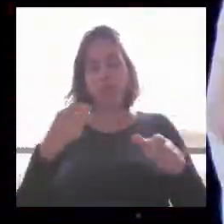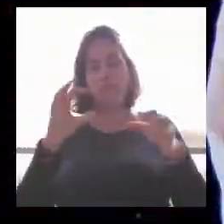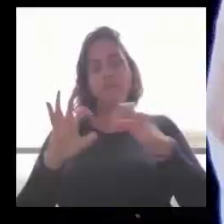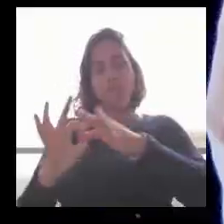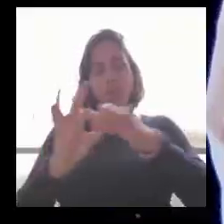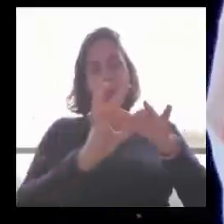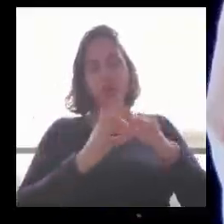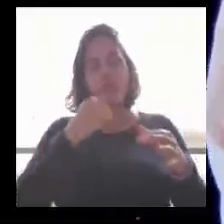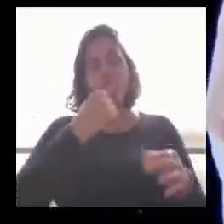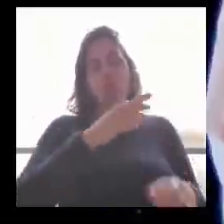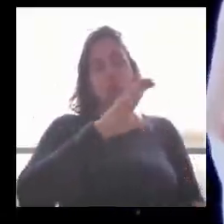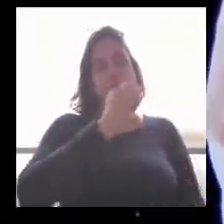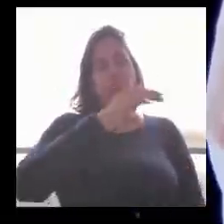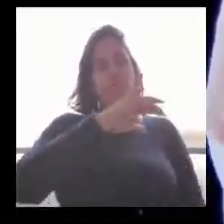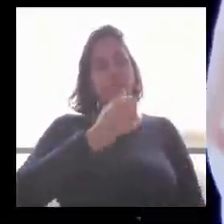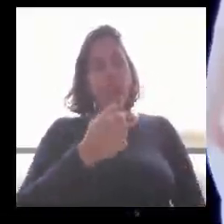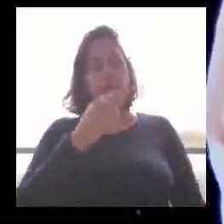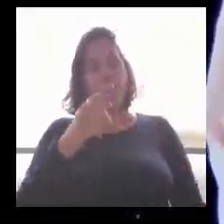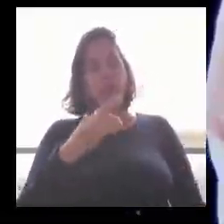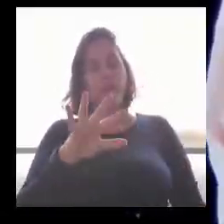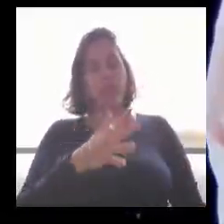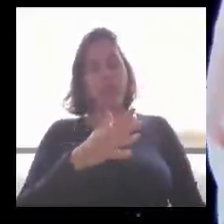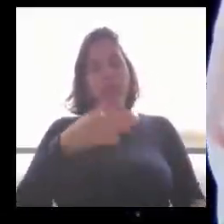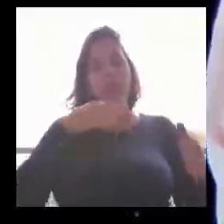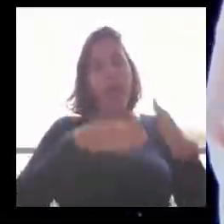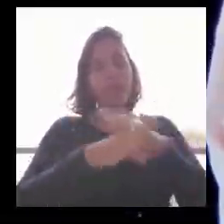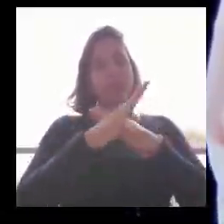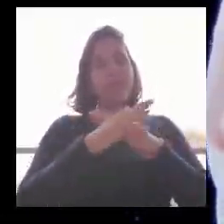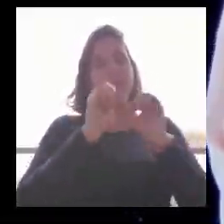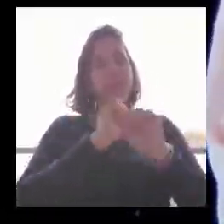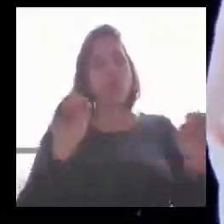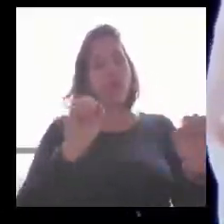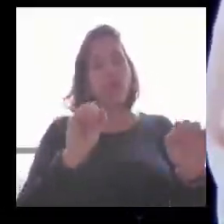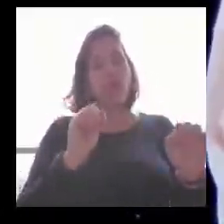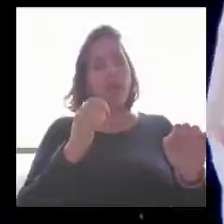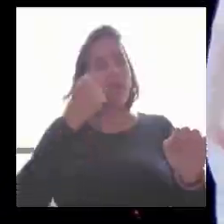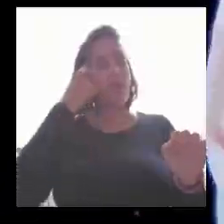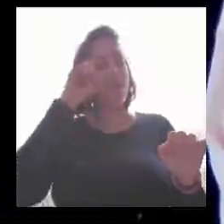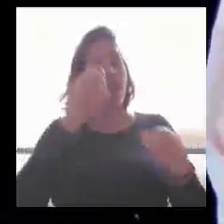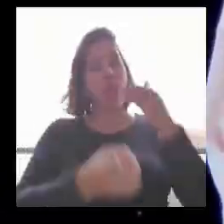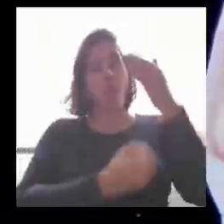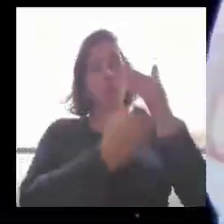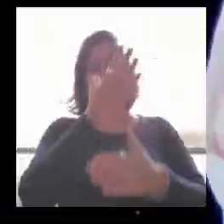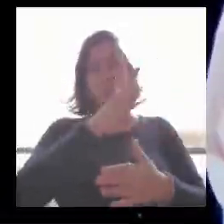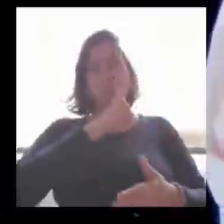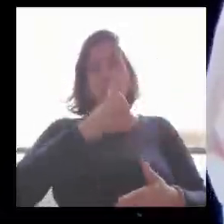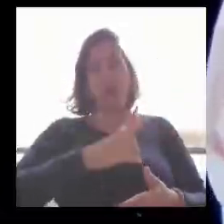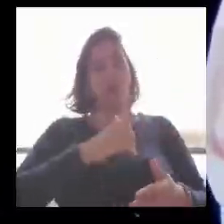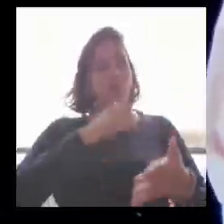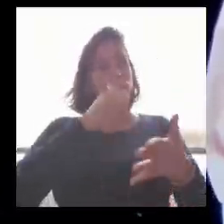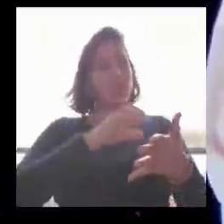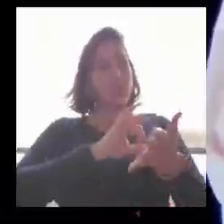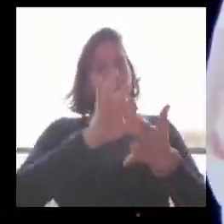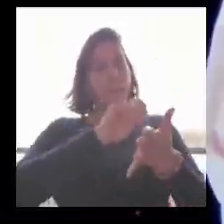comentó Camila, que es el acceso a esa invención humana que es el sistema escrito, el